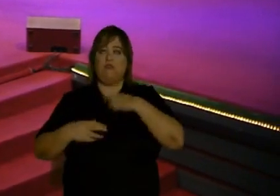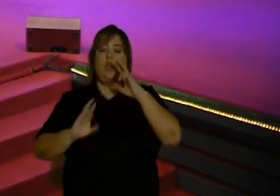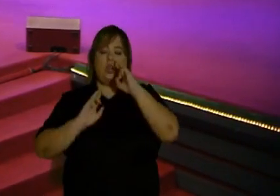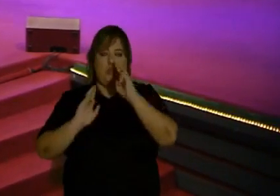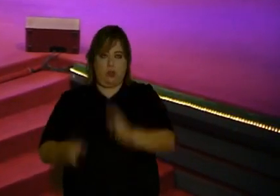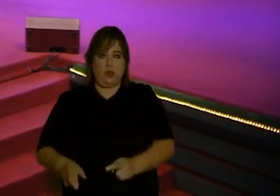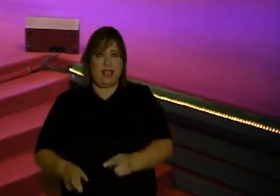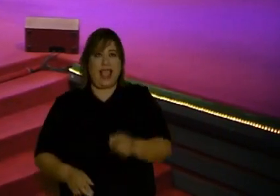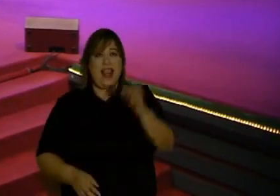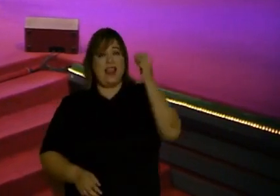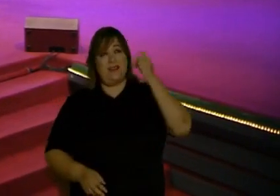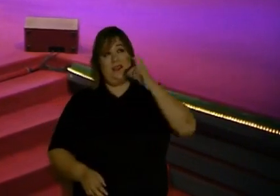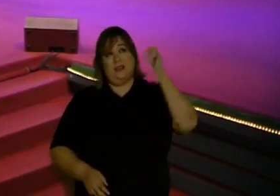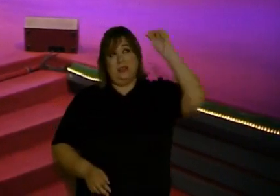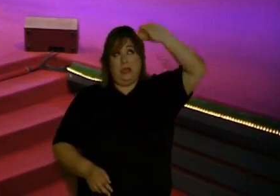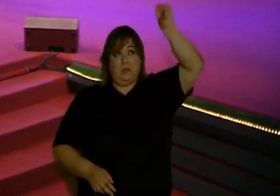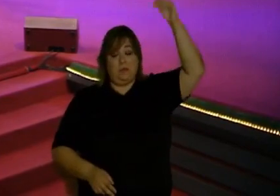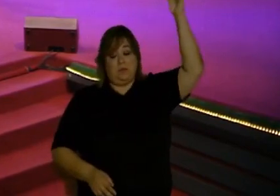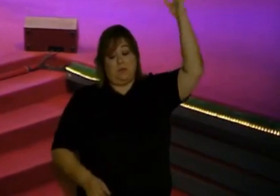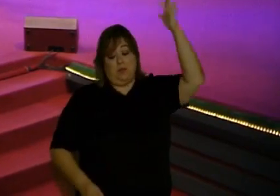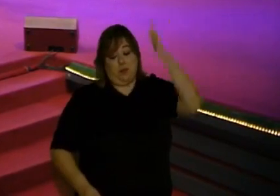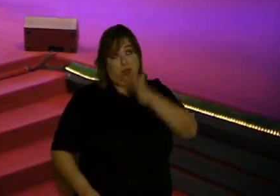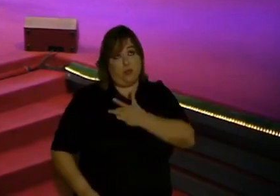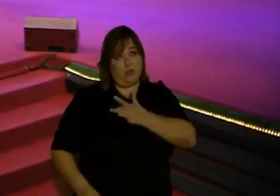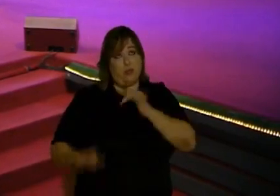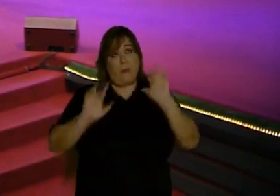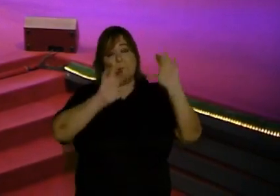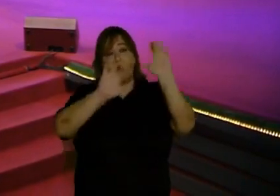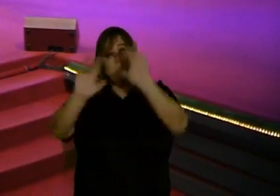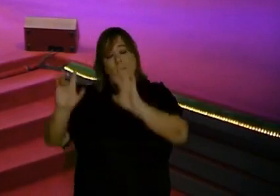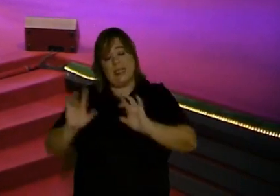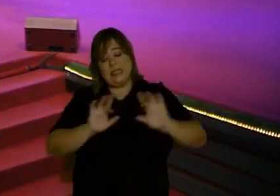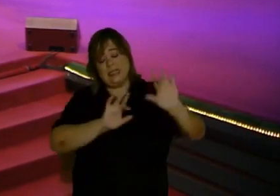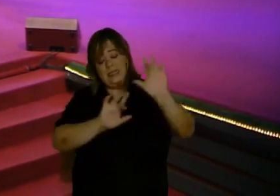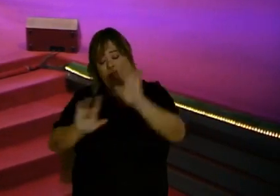y el favor que hay de parte de Dios para tu vida.